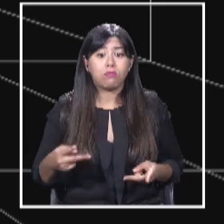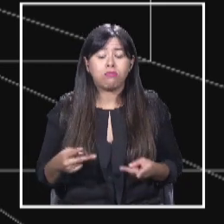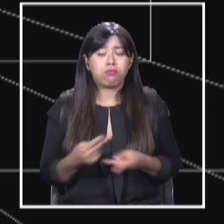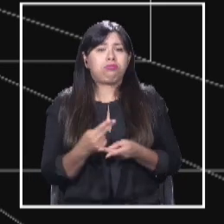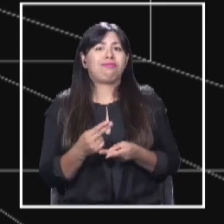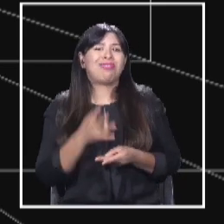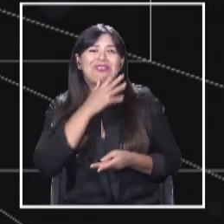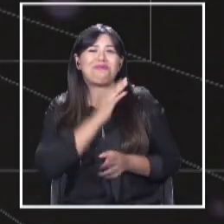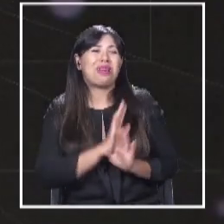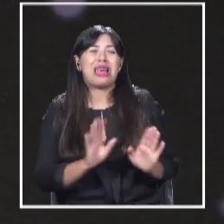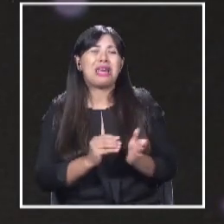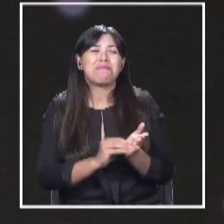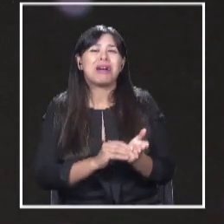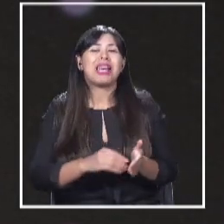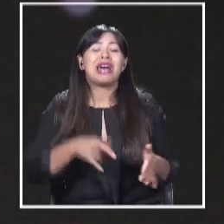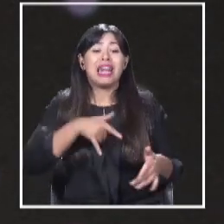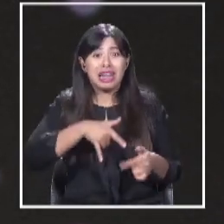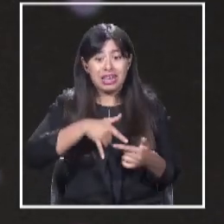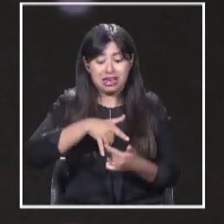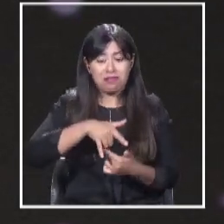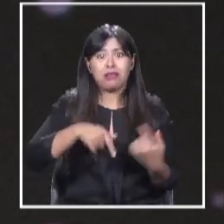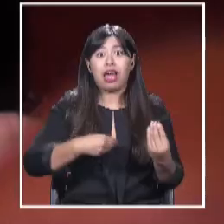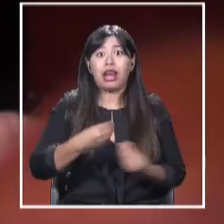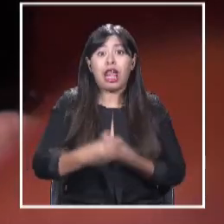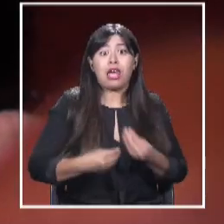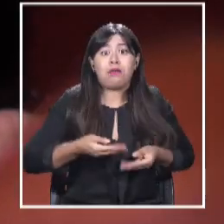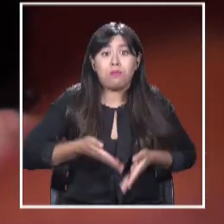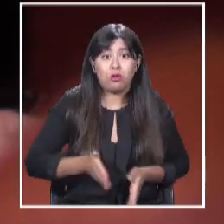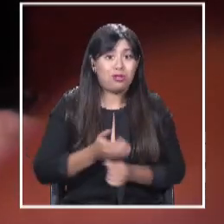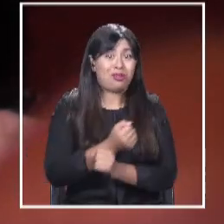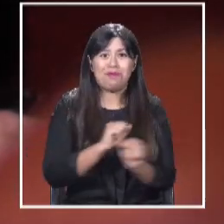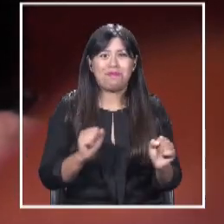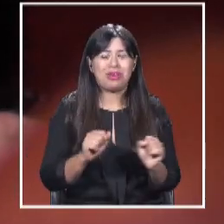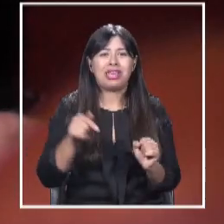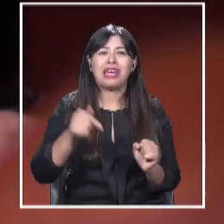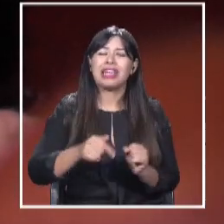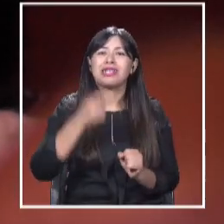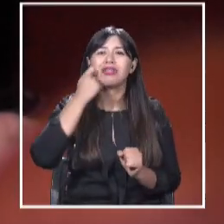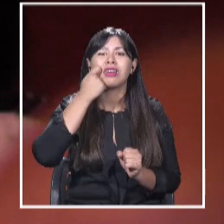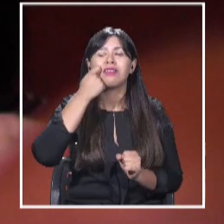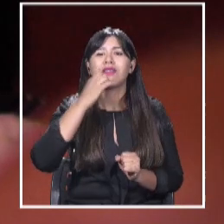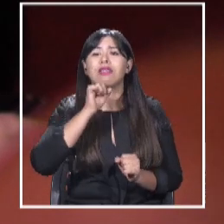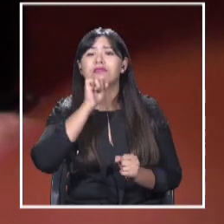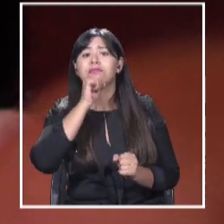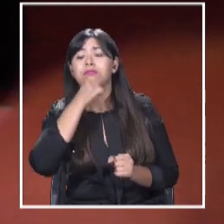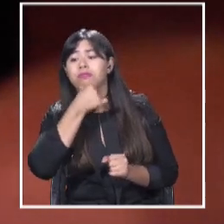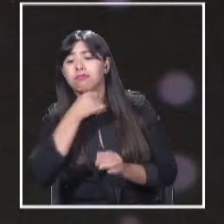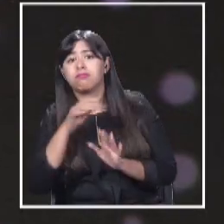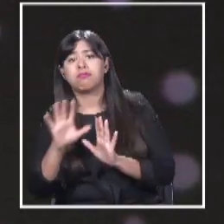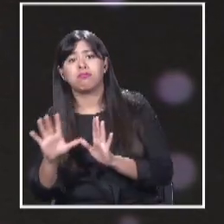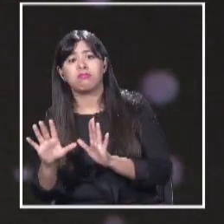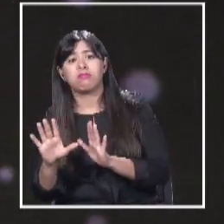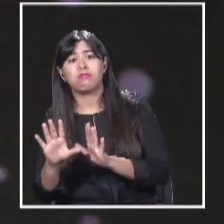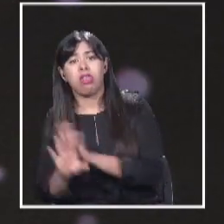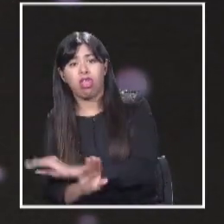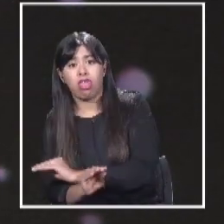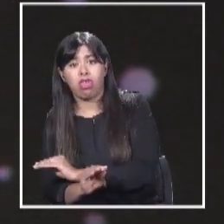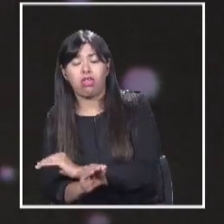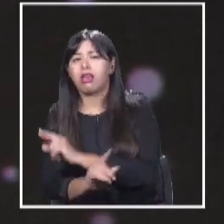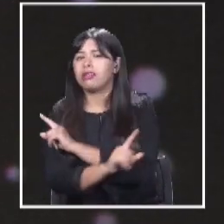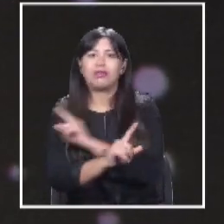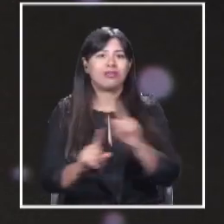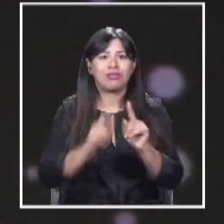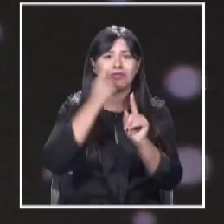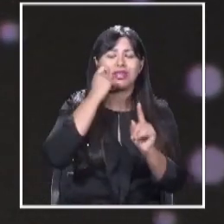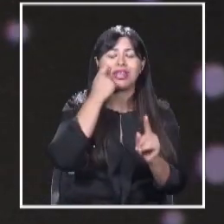en relación a todos los años que todavía nos quedan por vivir, no sería un signo de senescencia, sino más bien una estrategia reproductiva en